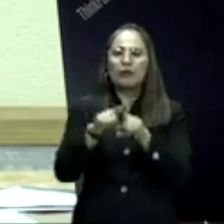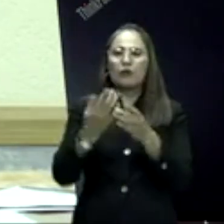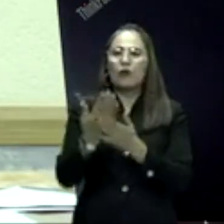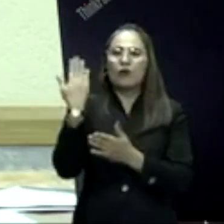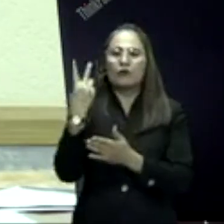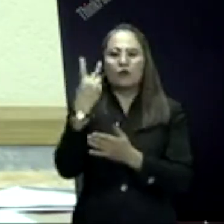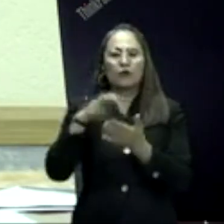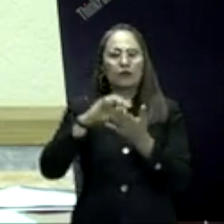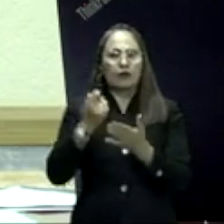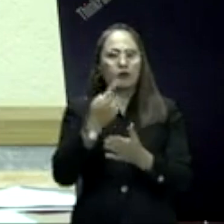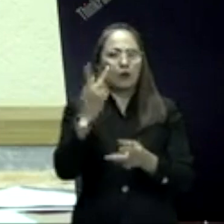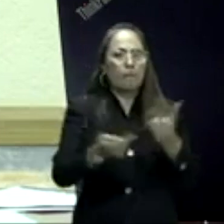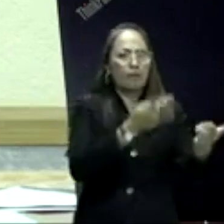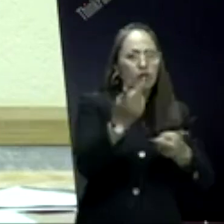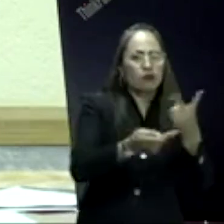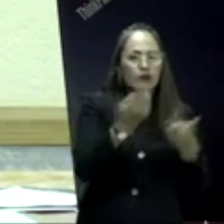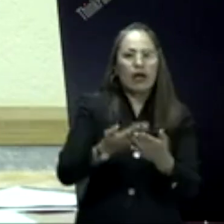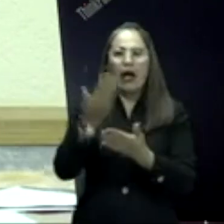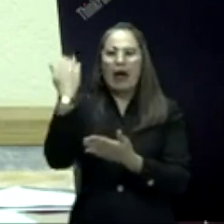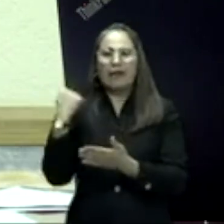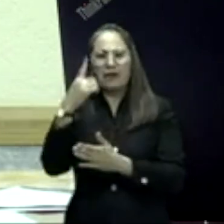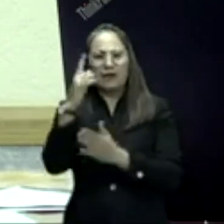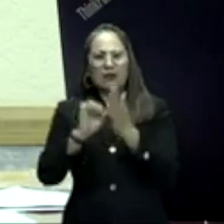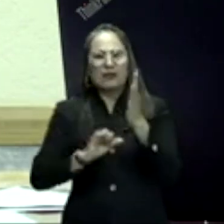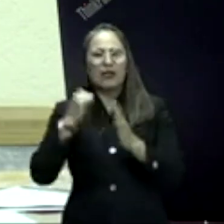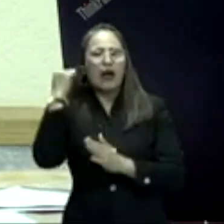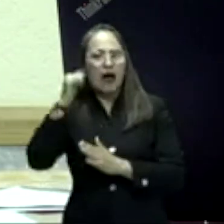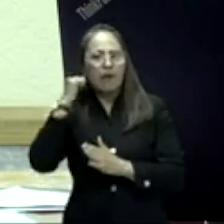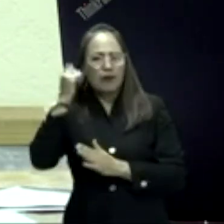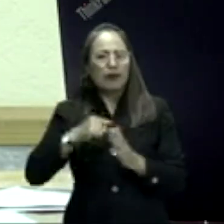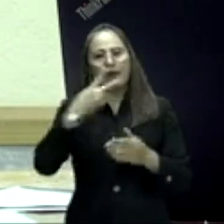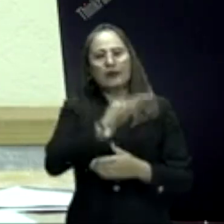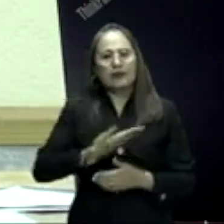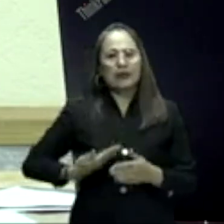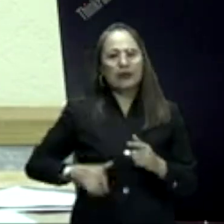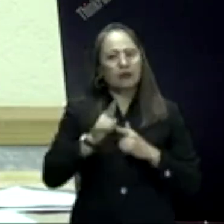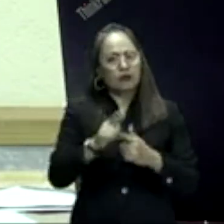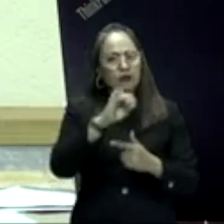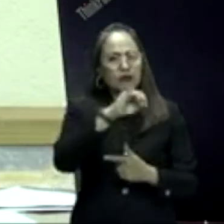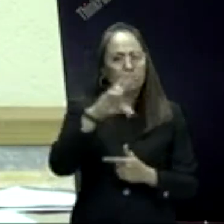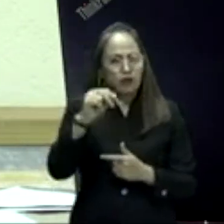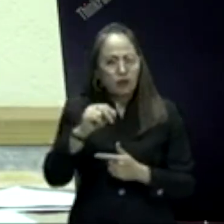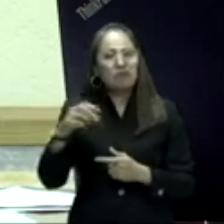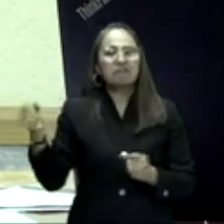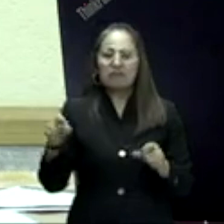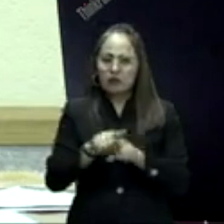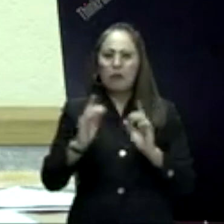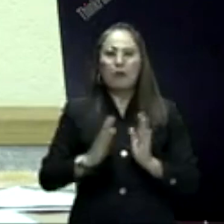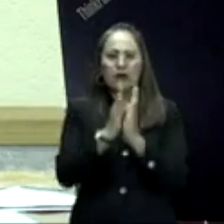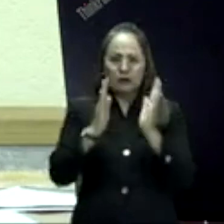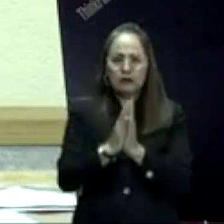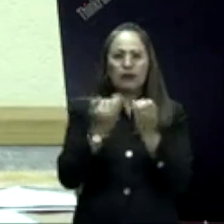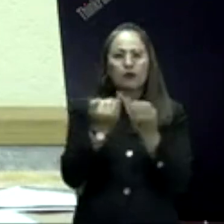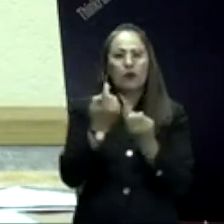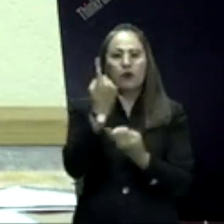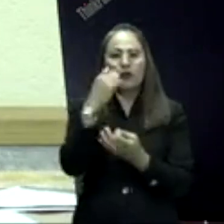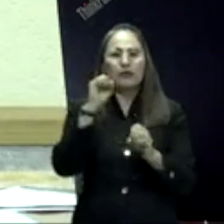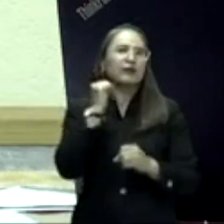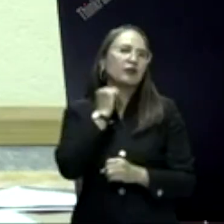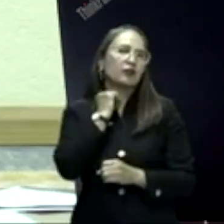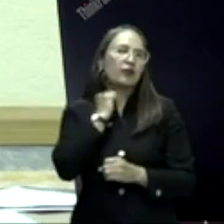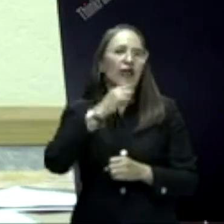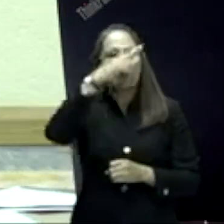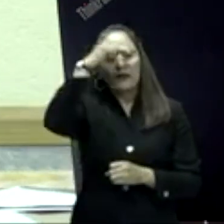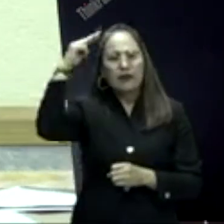2021, la revocación de mandato del pasado mes de abril y decenas de elecciones extraordinarias como la de una senaduría en Nayarit el año pasado o las